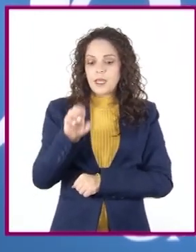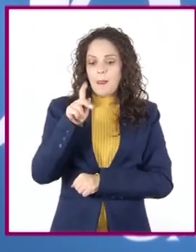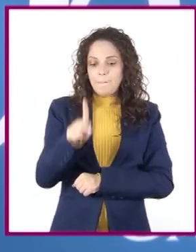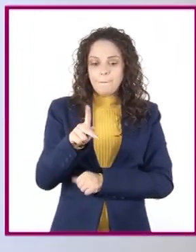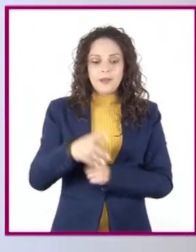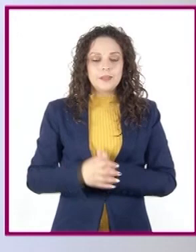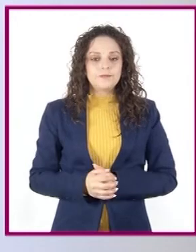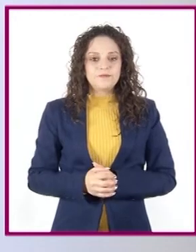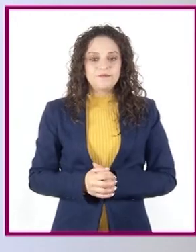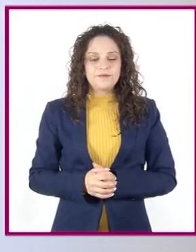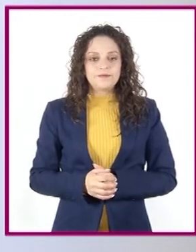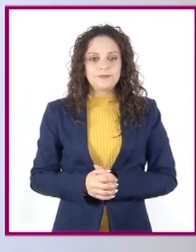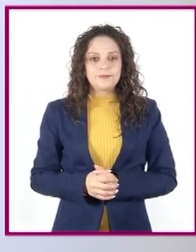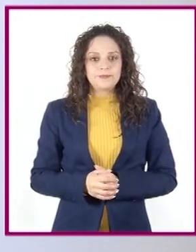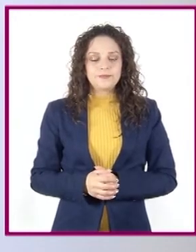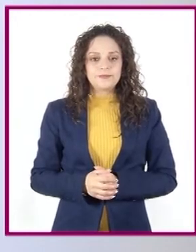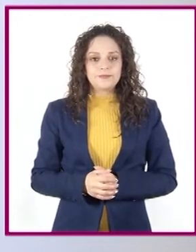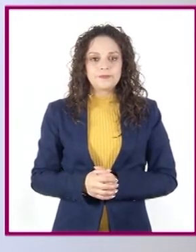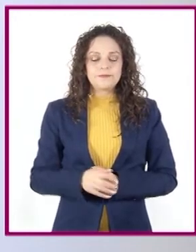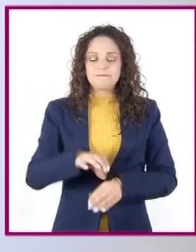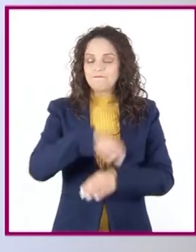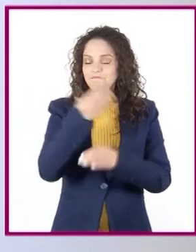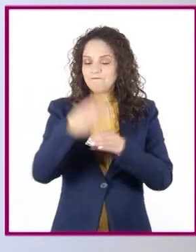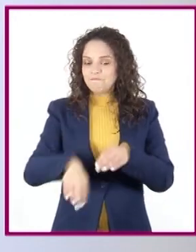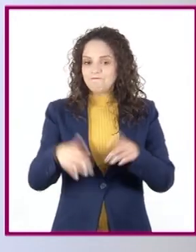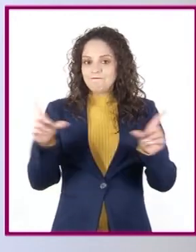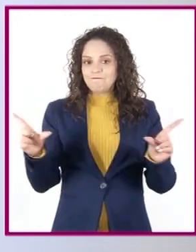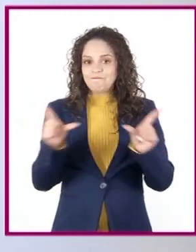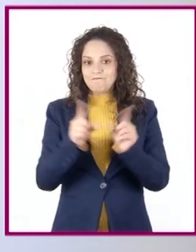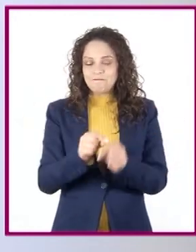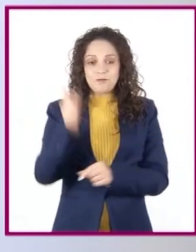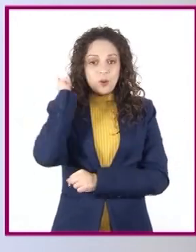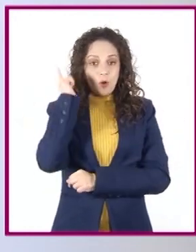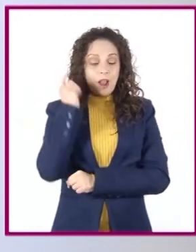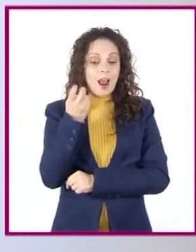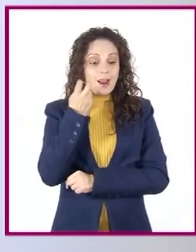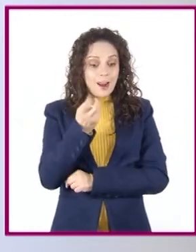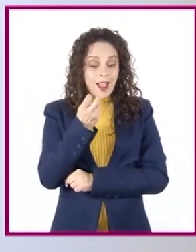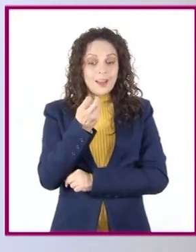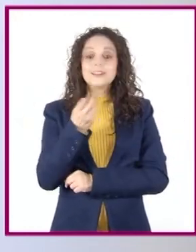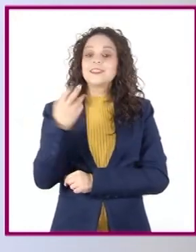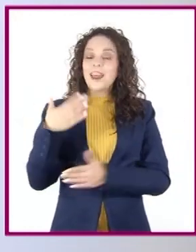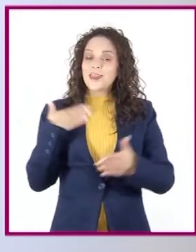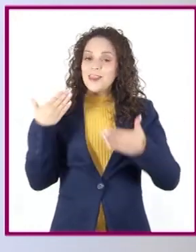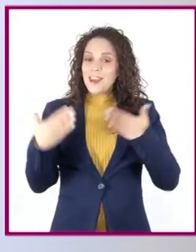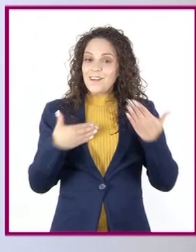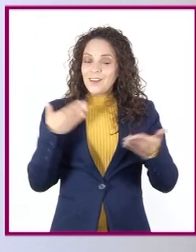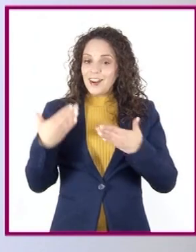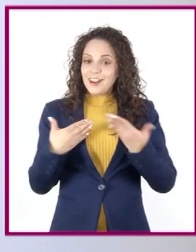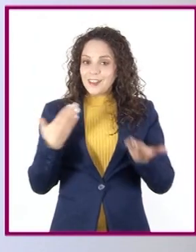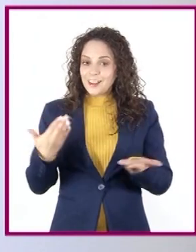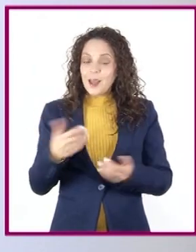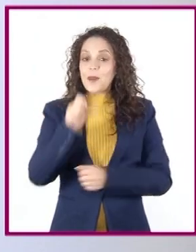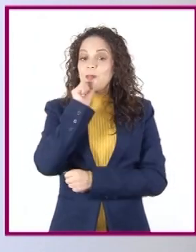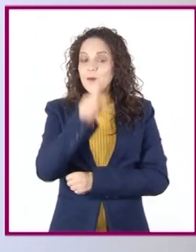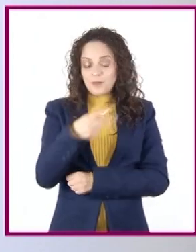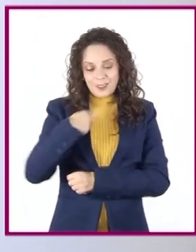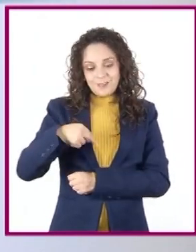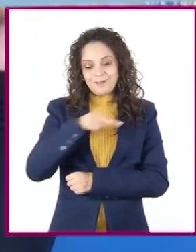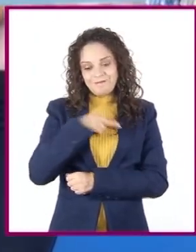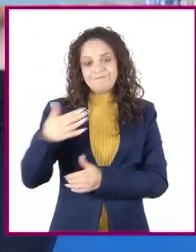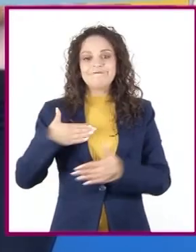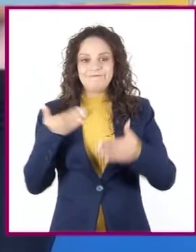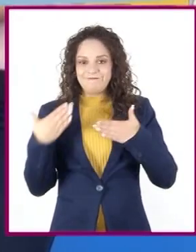Pública. Hemos terminado. Esperamos que la sesión haya sido tan divertida para ustedes como lo fue para nosotros.